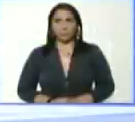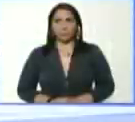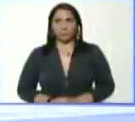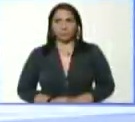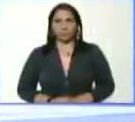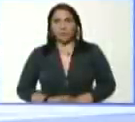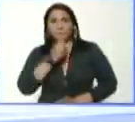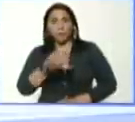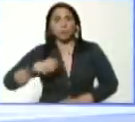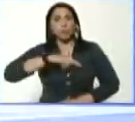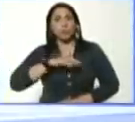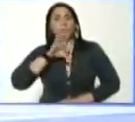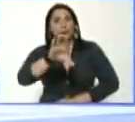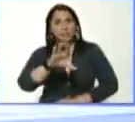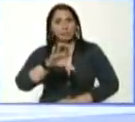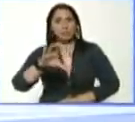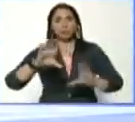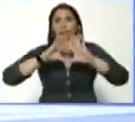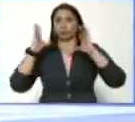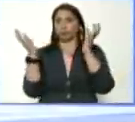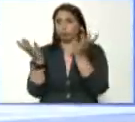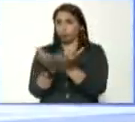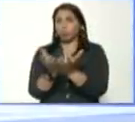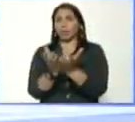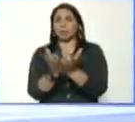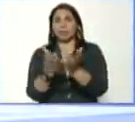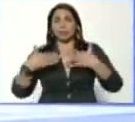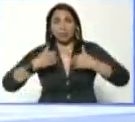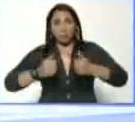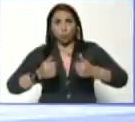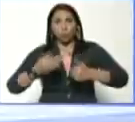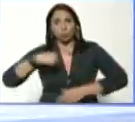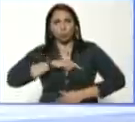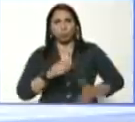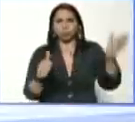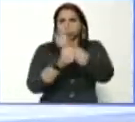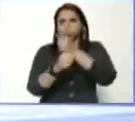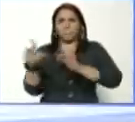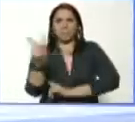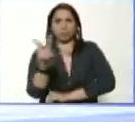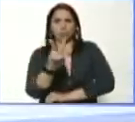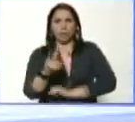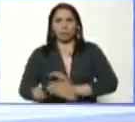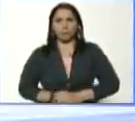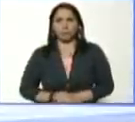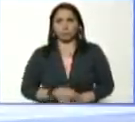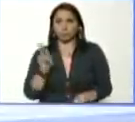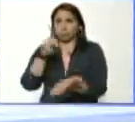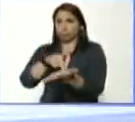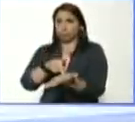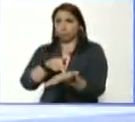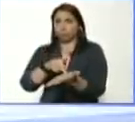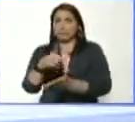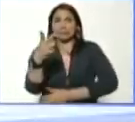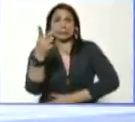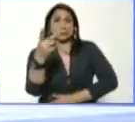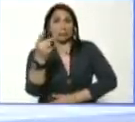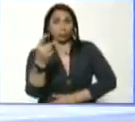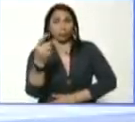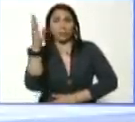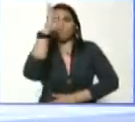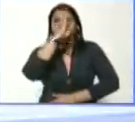Hemos detectado en Venezuela la presencia de la variante